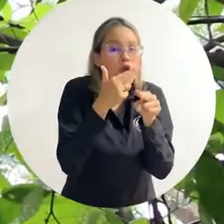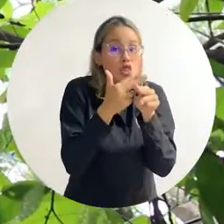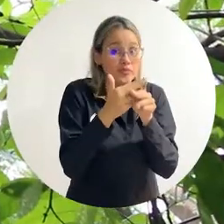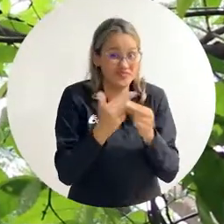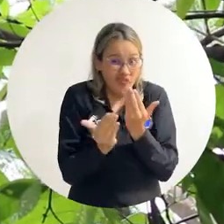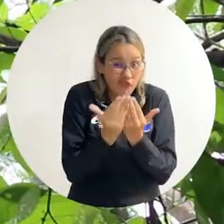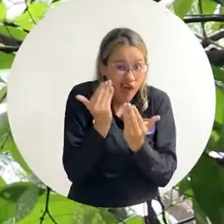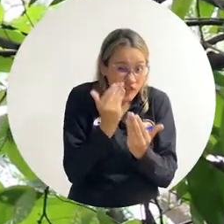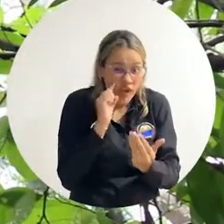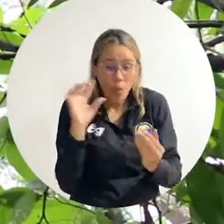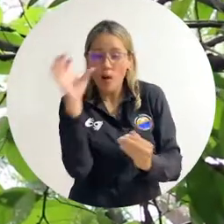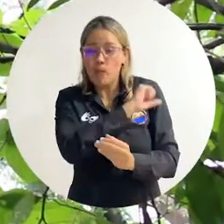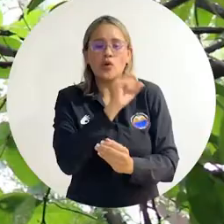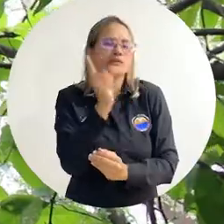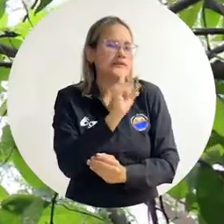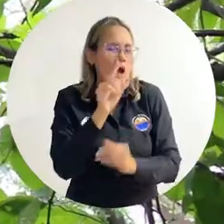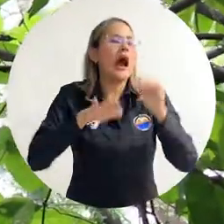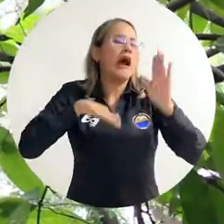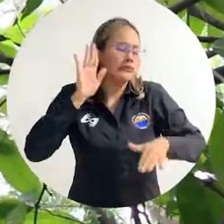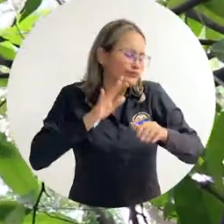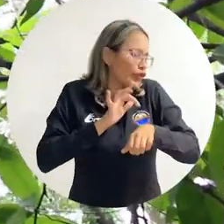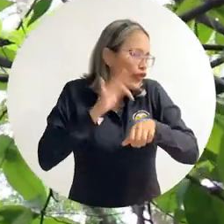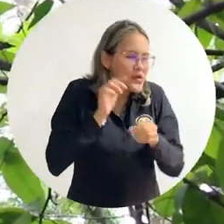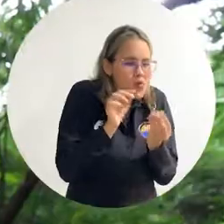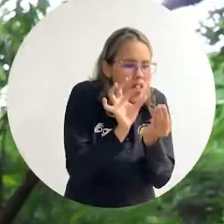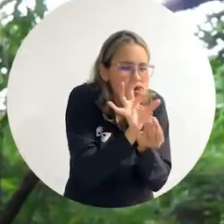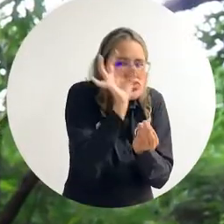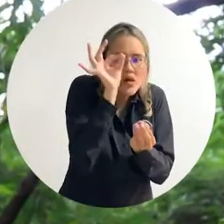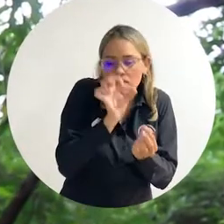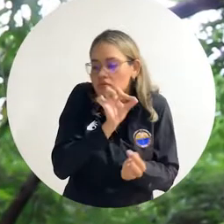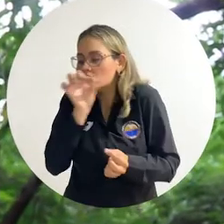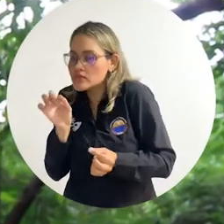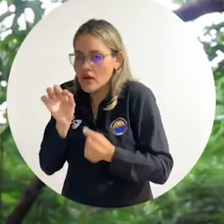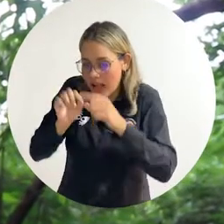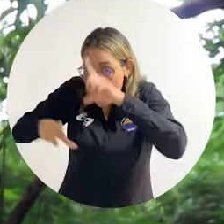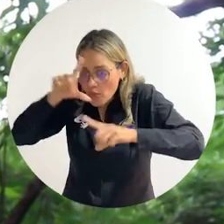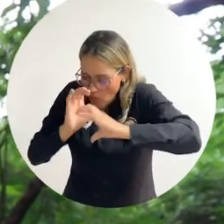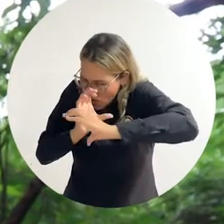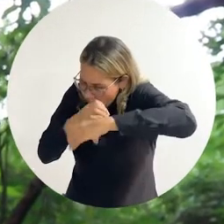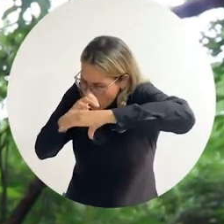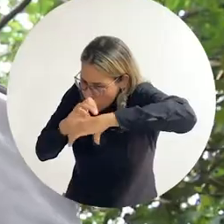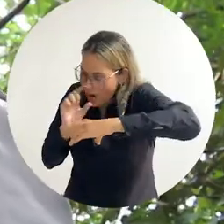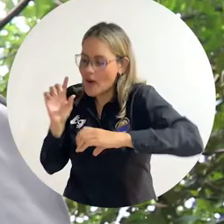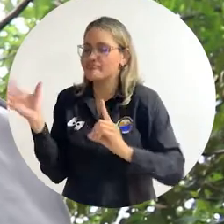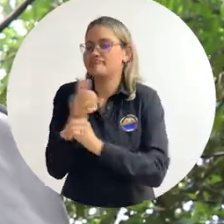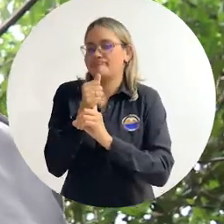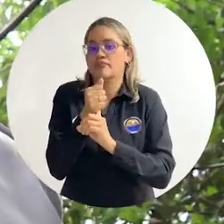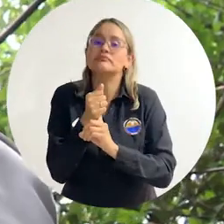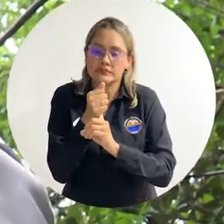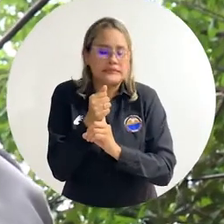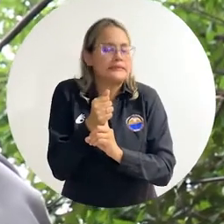Muchas veces no son fáciles de identificar y entonces toca ya con un trabajo más riguroso. Ya en laboratorio